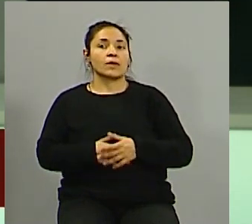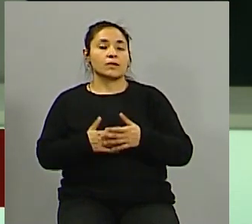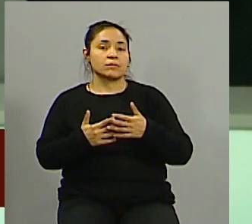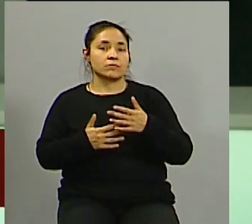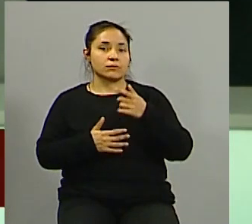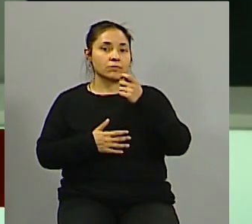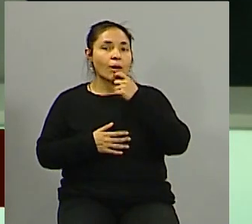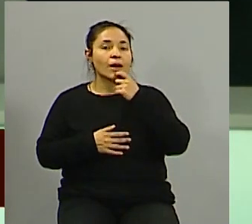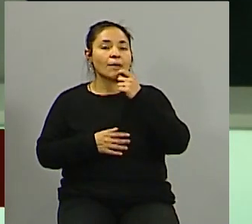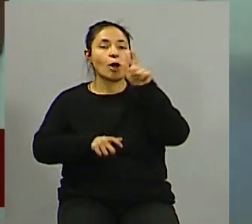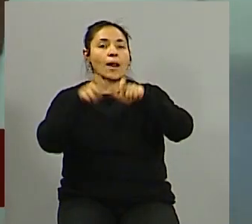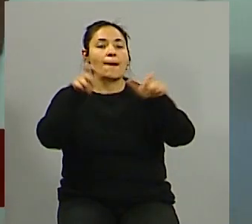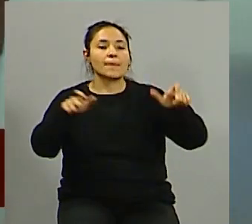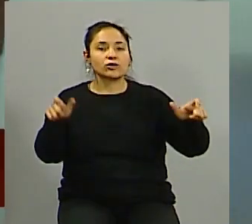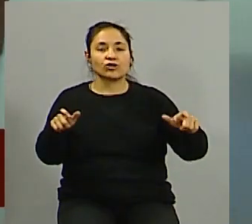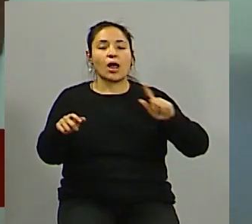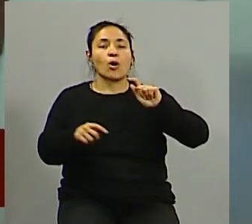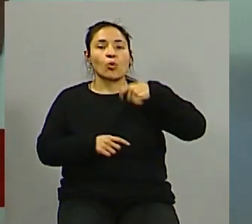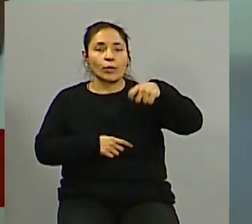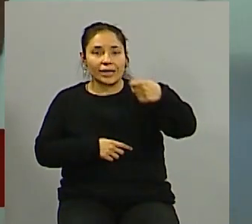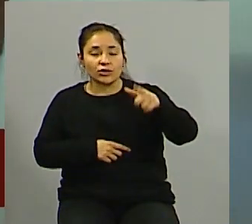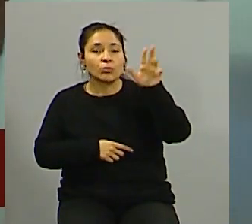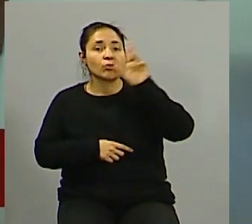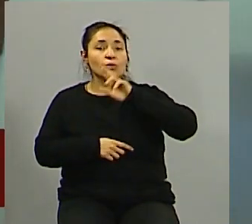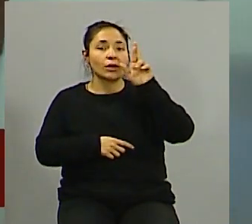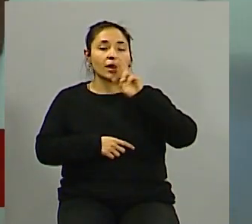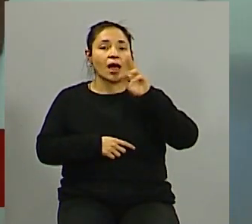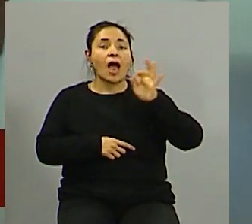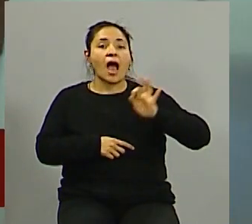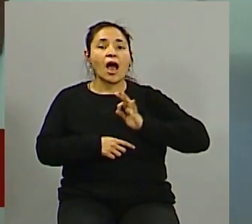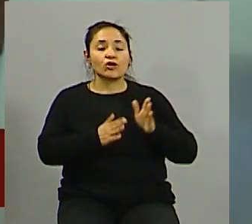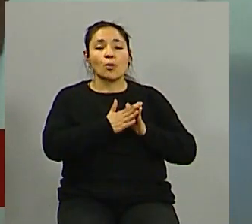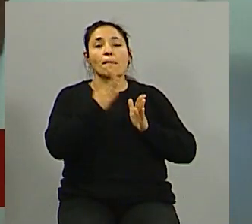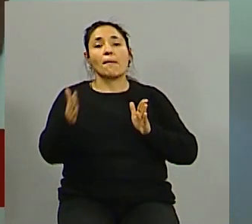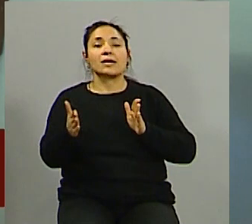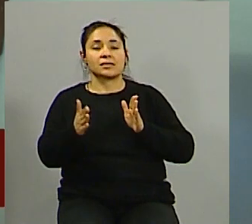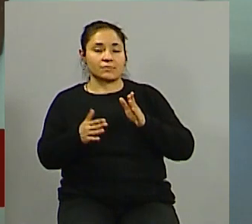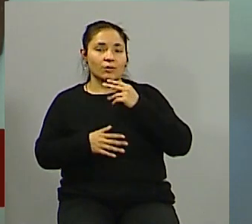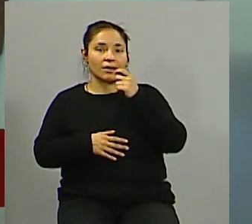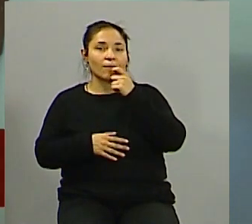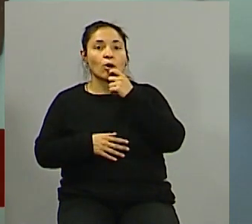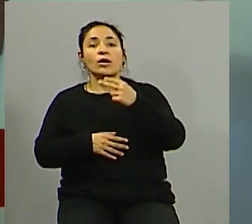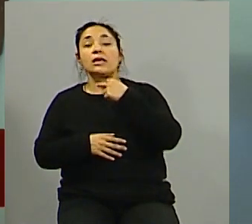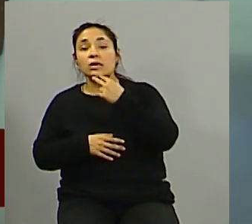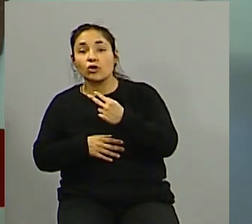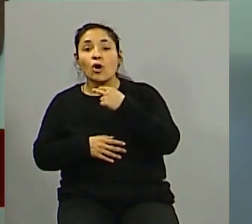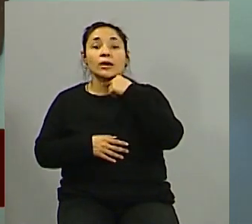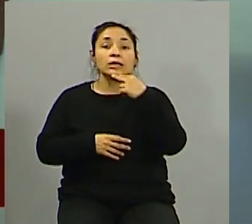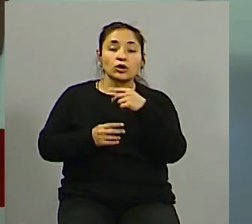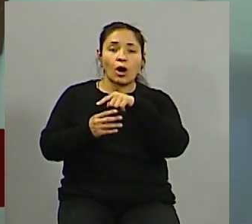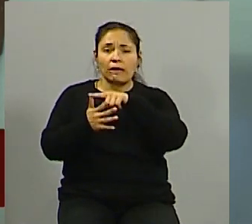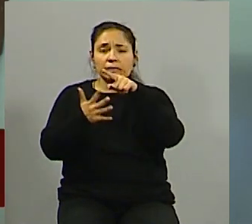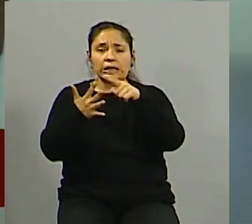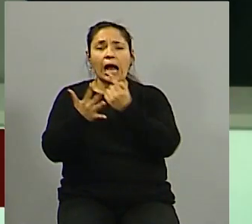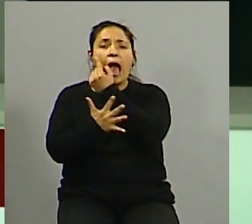tareas de cuidado, que para las personas que se jubilan, para las mujeres, se les reconoce un año de aporte por cada hijo o hija que tengan. Hay algunos casos que son 2 años